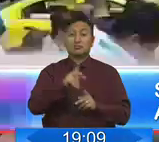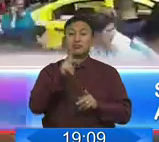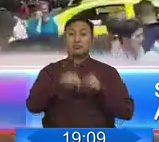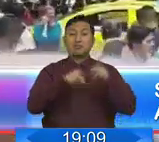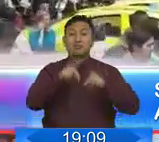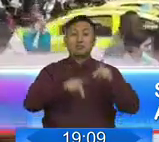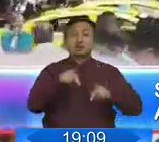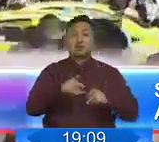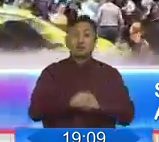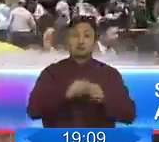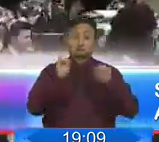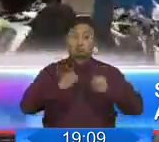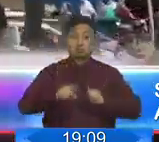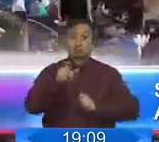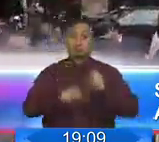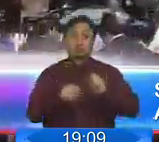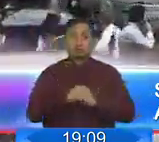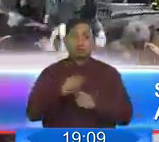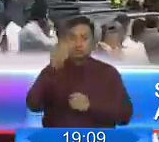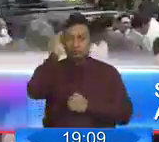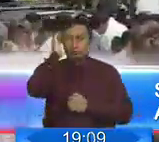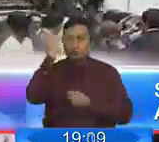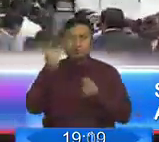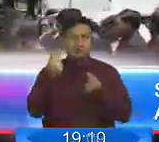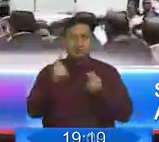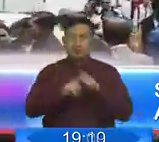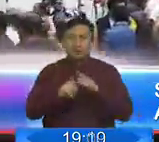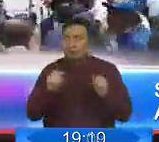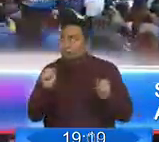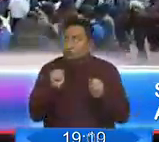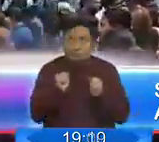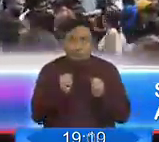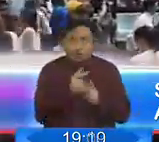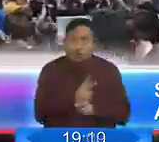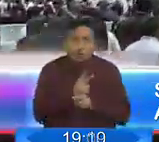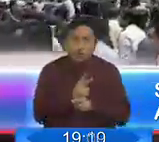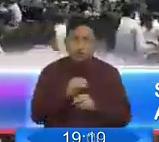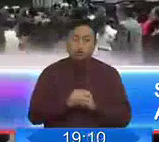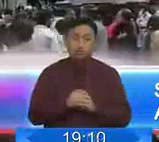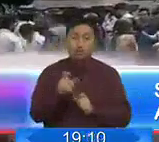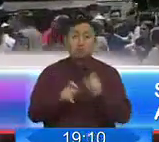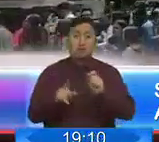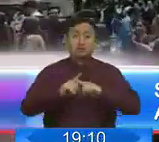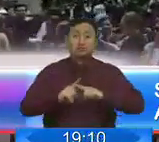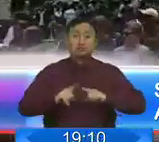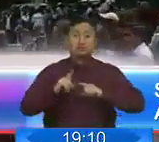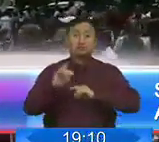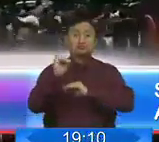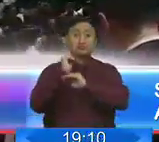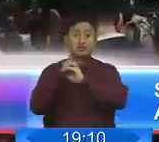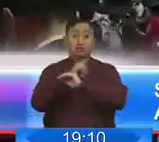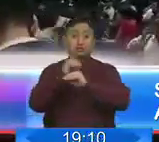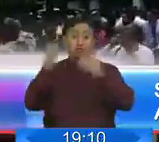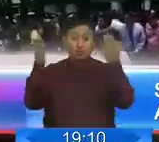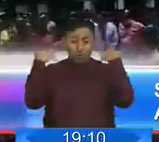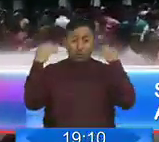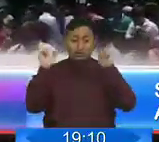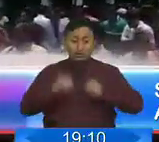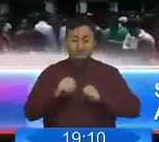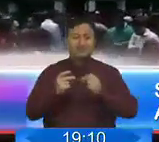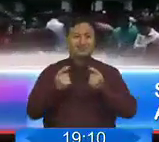Y de esta manera la gente trataba de ponerse a buen recaudo. Colaboradores de distintas entidades en Guayaquil